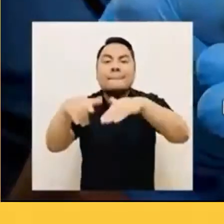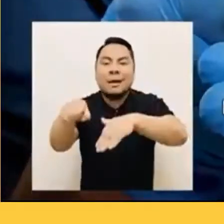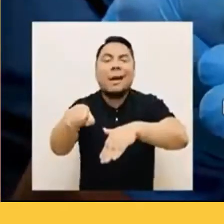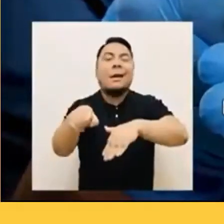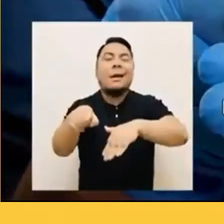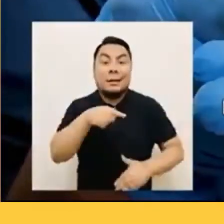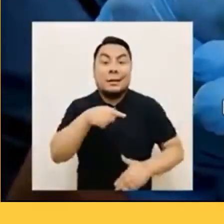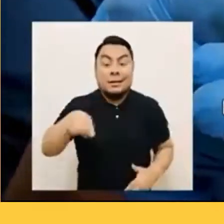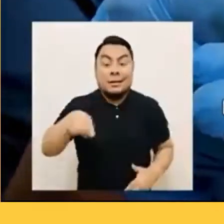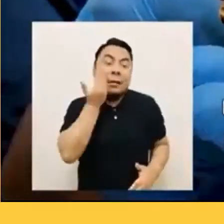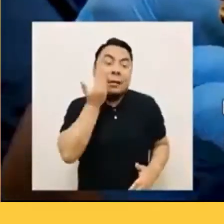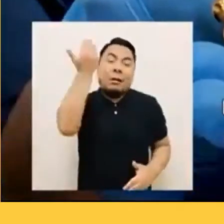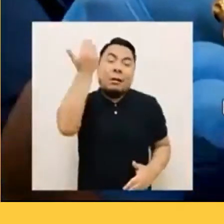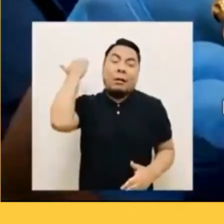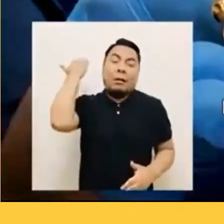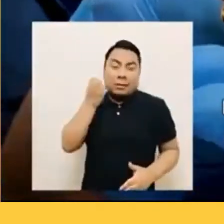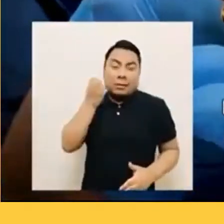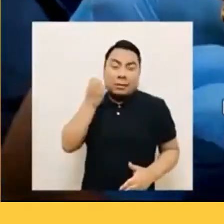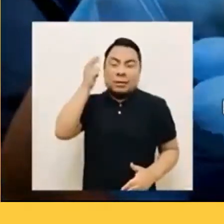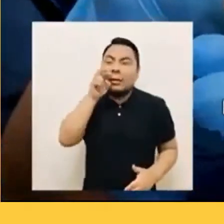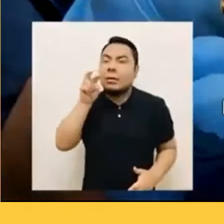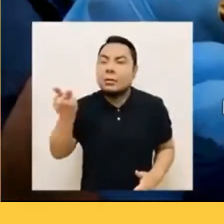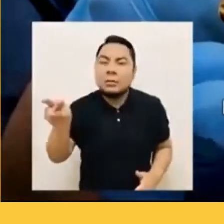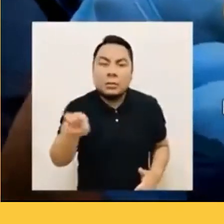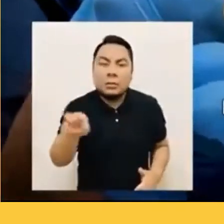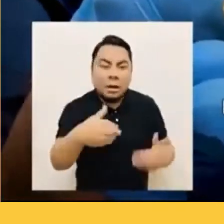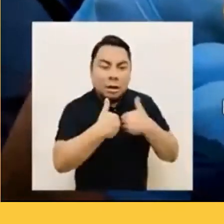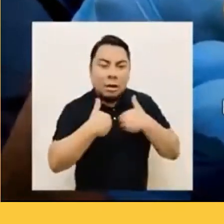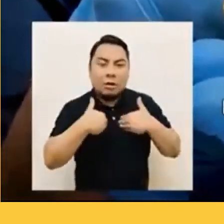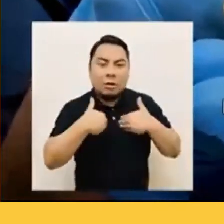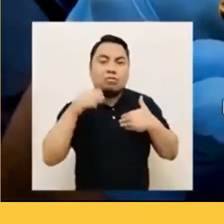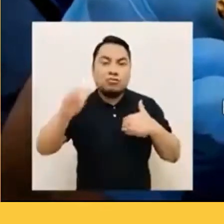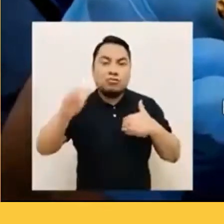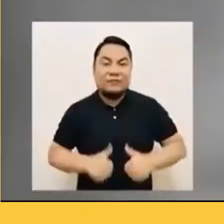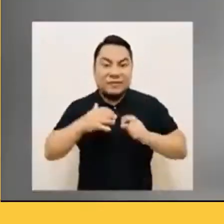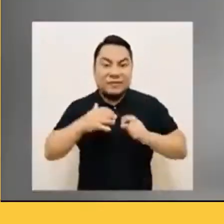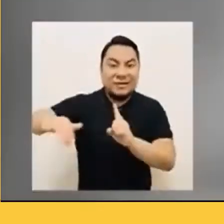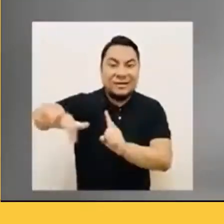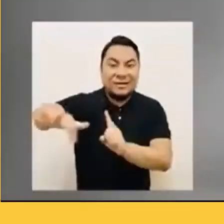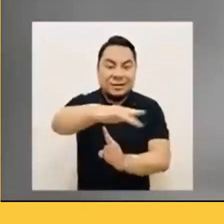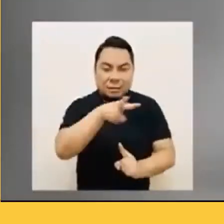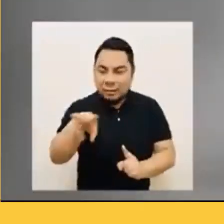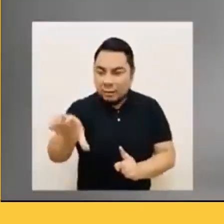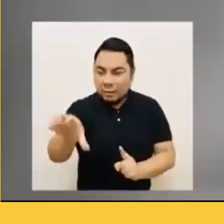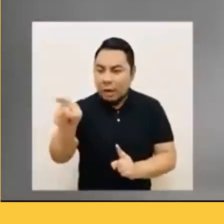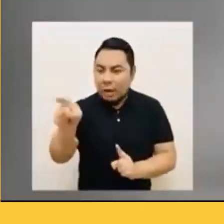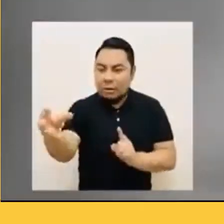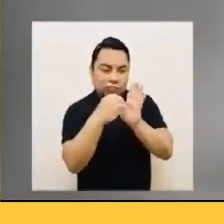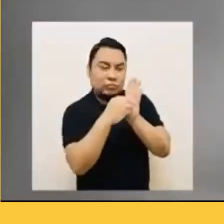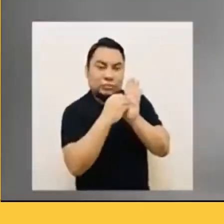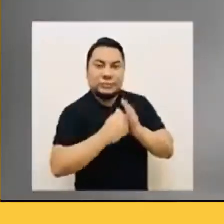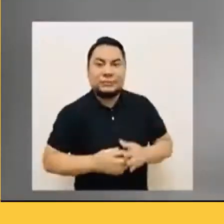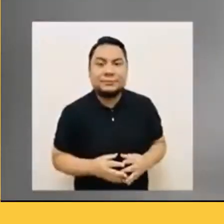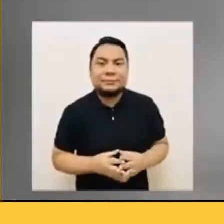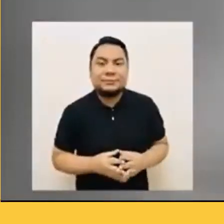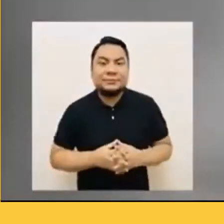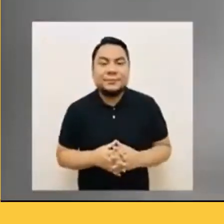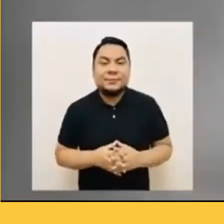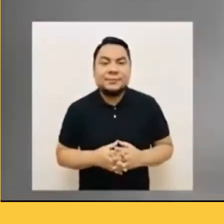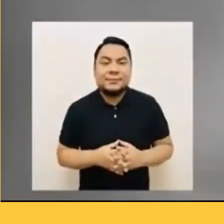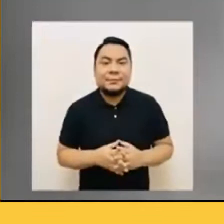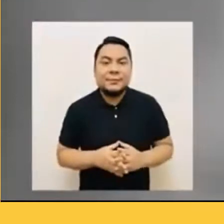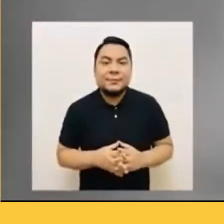Esto quiere decir que los antiguos peruanos representaron los seres vivos de su mundo en los diversos objetos que elaboraron.